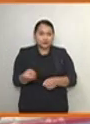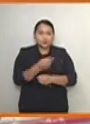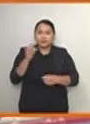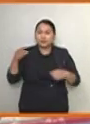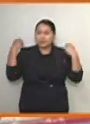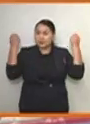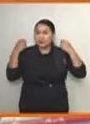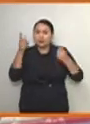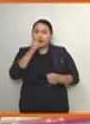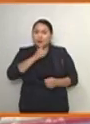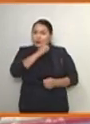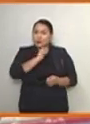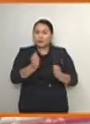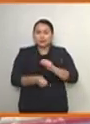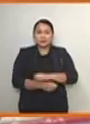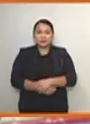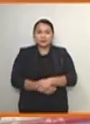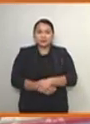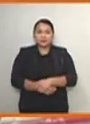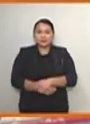con la lotto